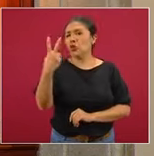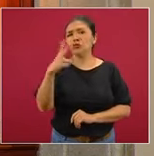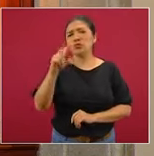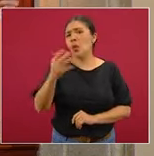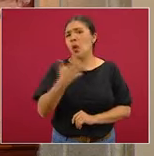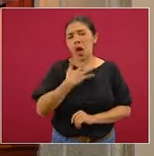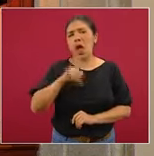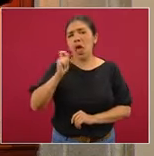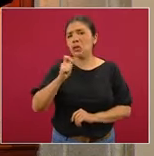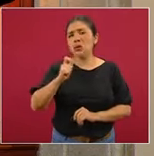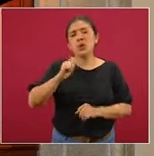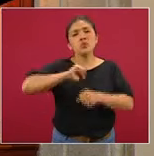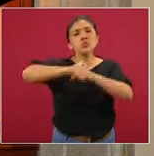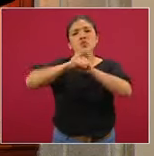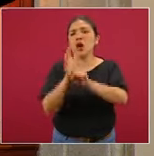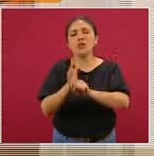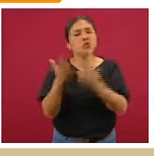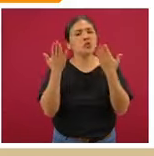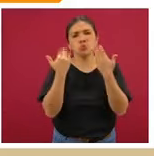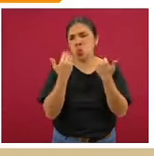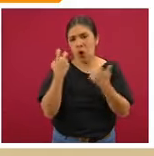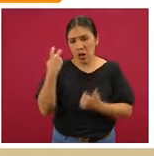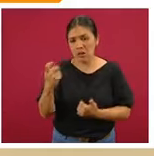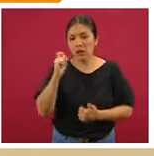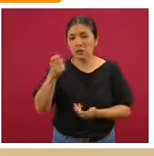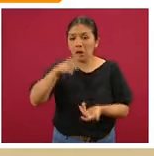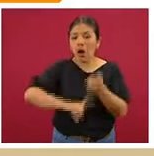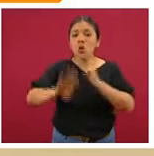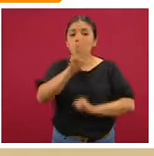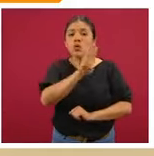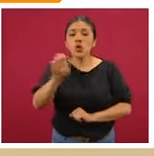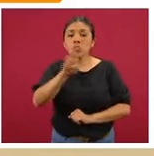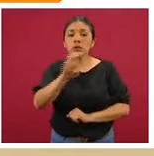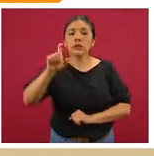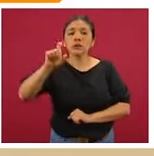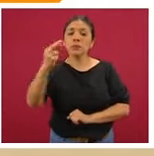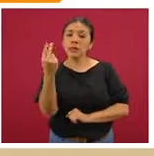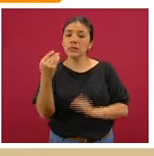se ha descartado la enfermedad de COVID-19 y son